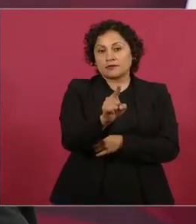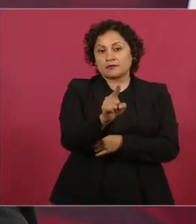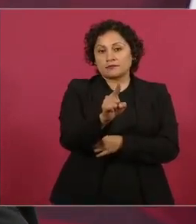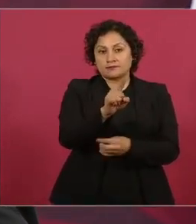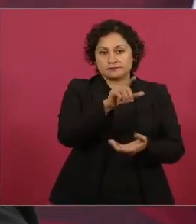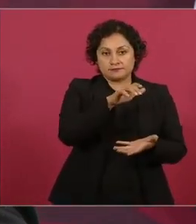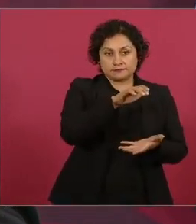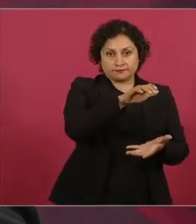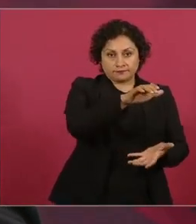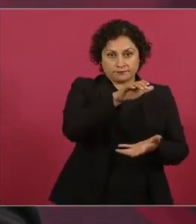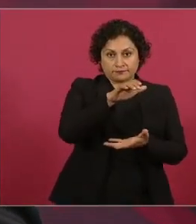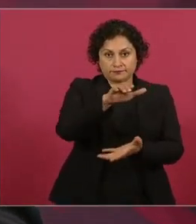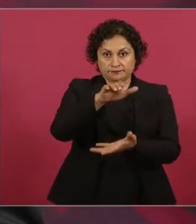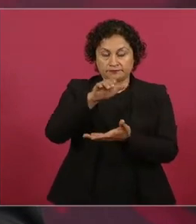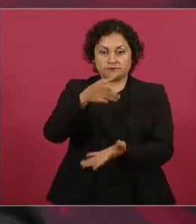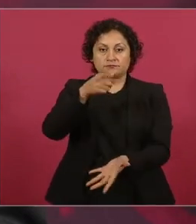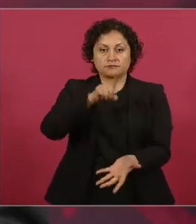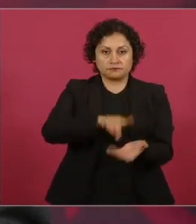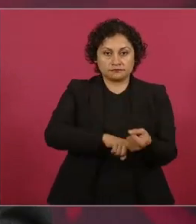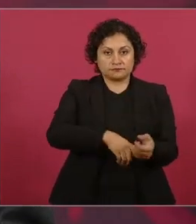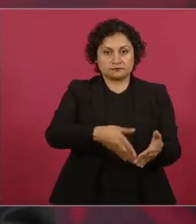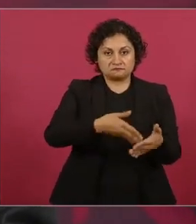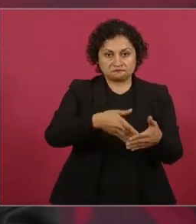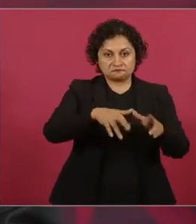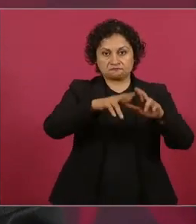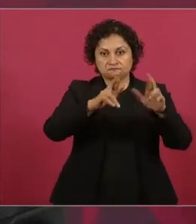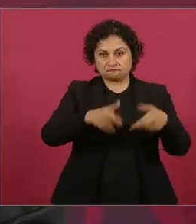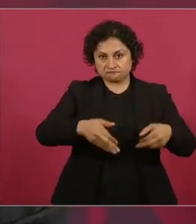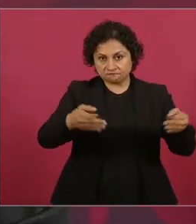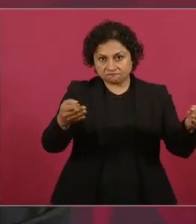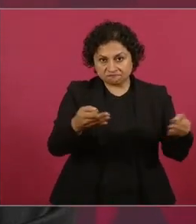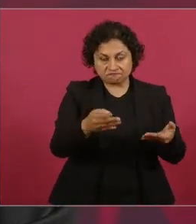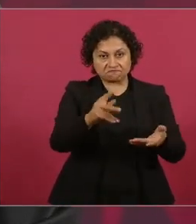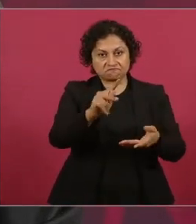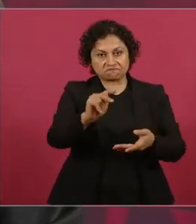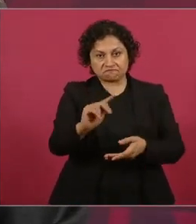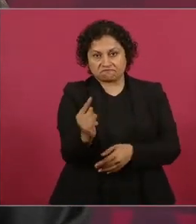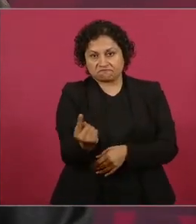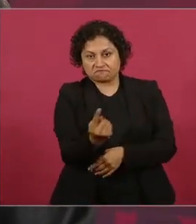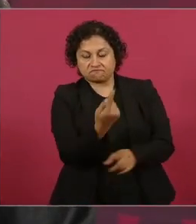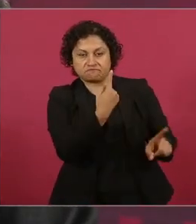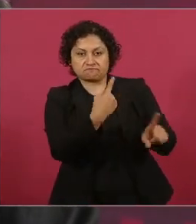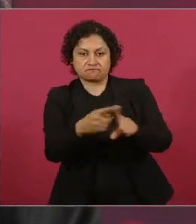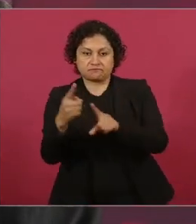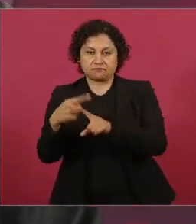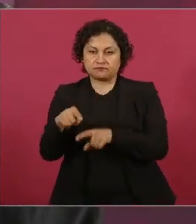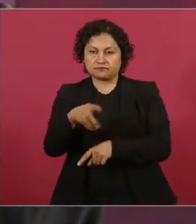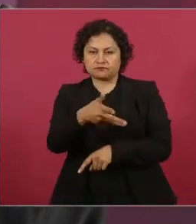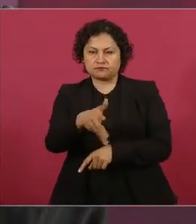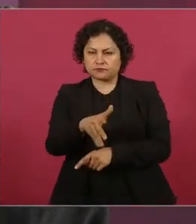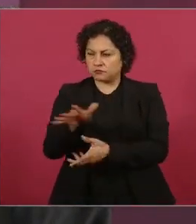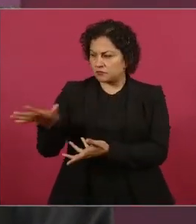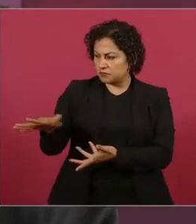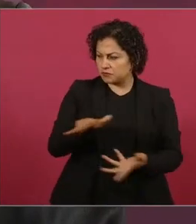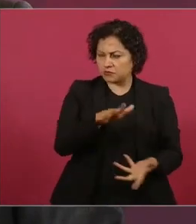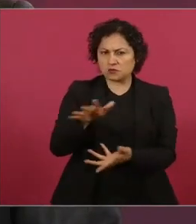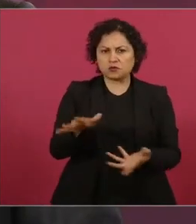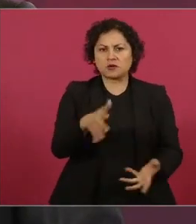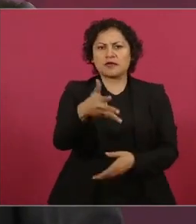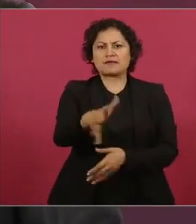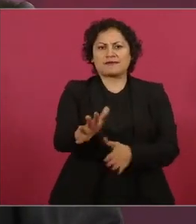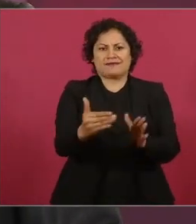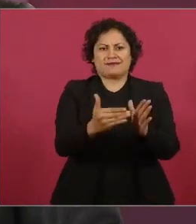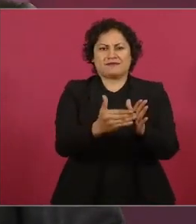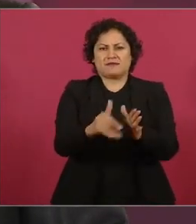paquetes de electrodomésticos. Debemos de llevar como 10,000, 12,000, nada más que